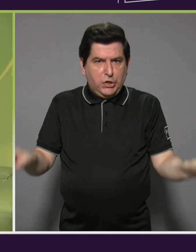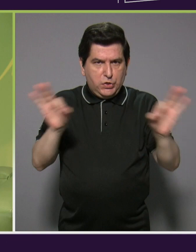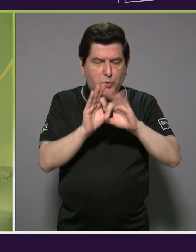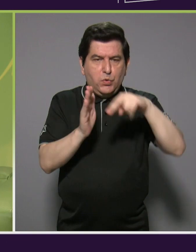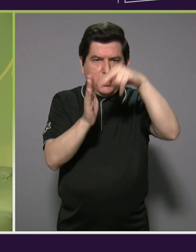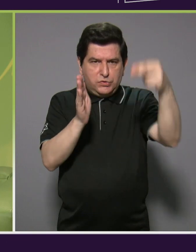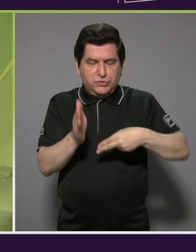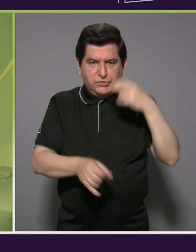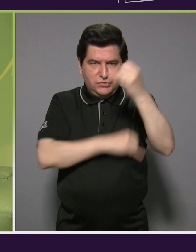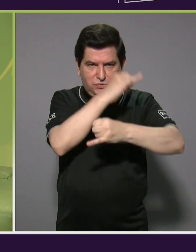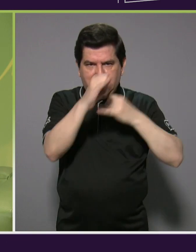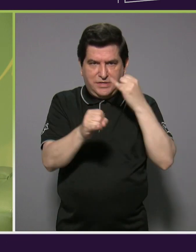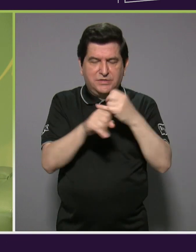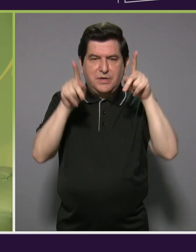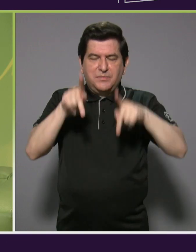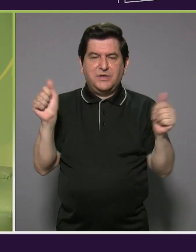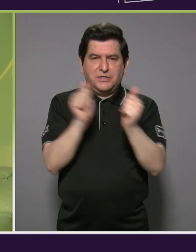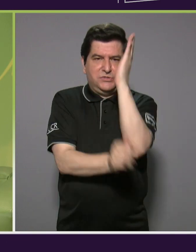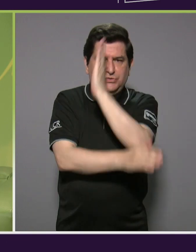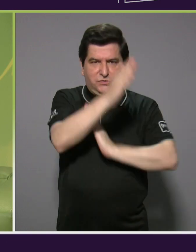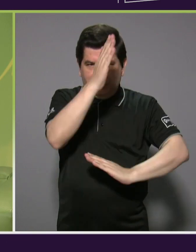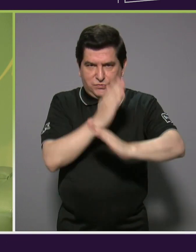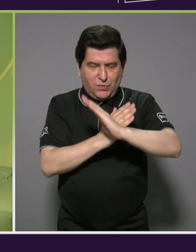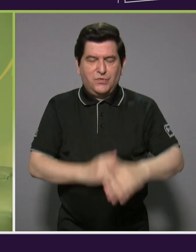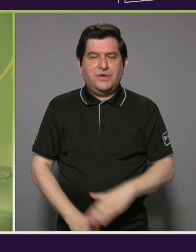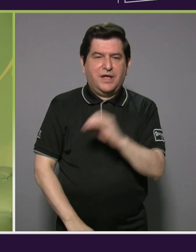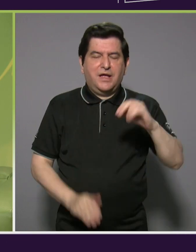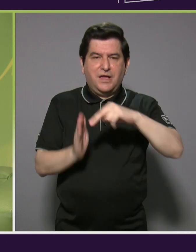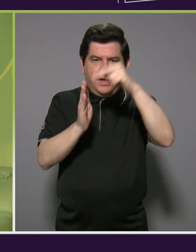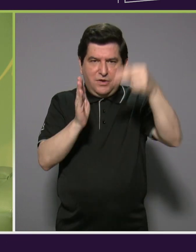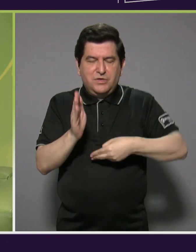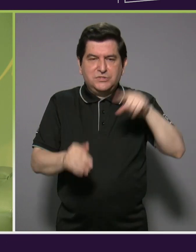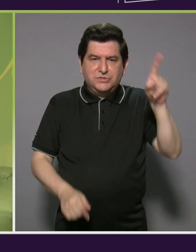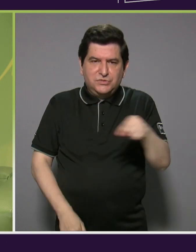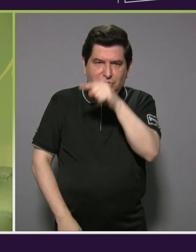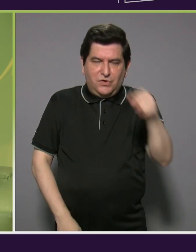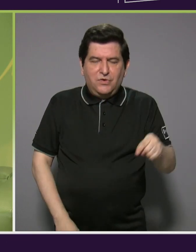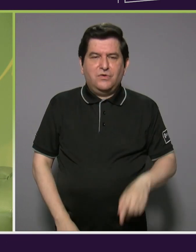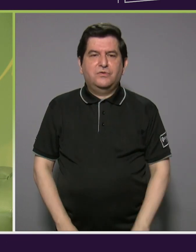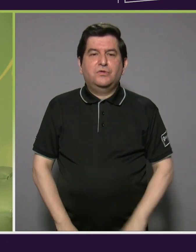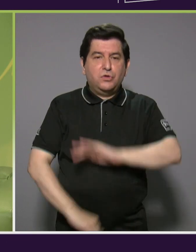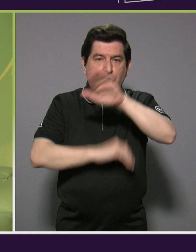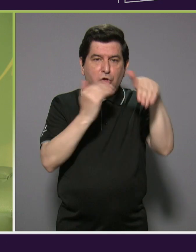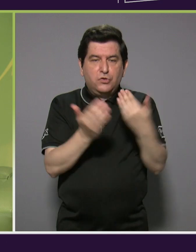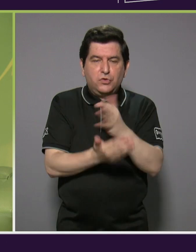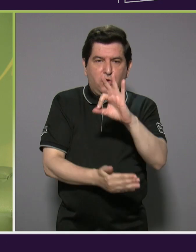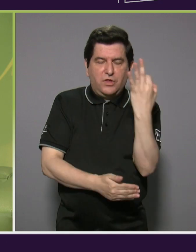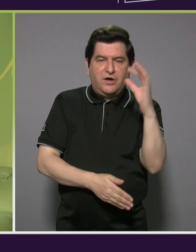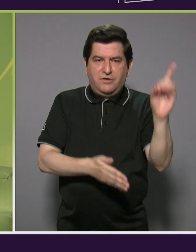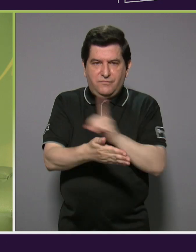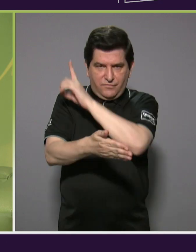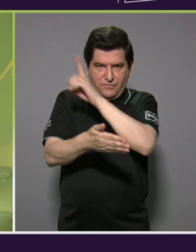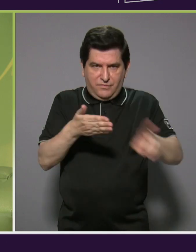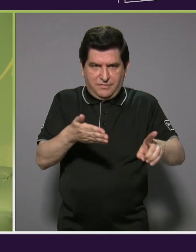Convención Internacional de los Derechos de las Personas con Discapacidad y de la Convención para la Eliminación de todas las formas de